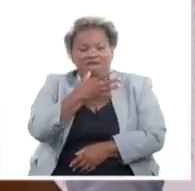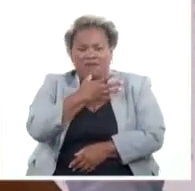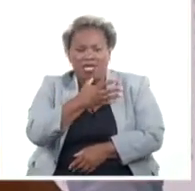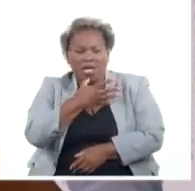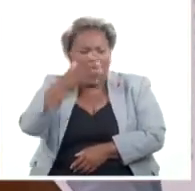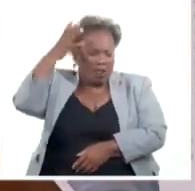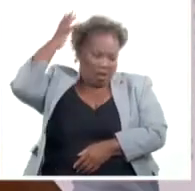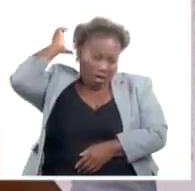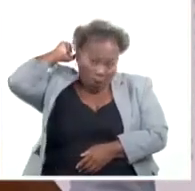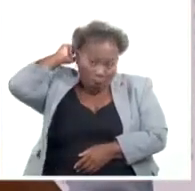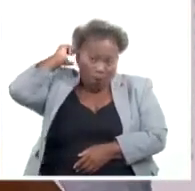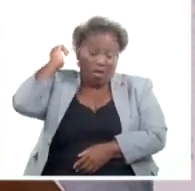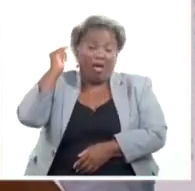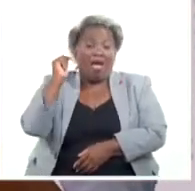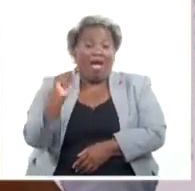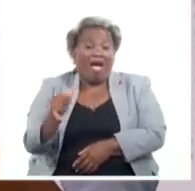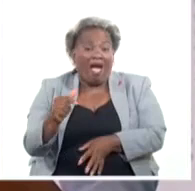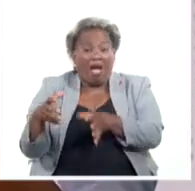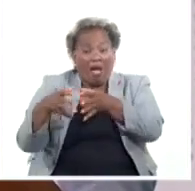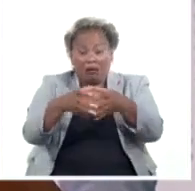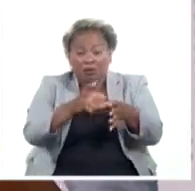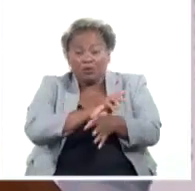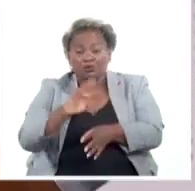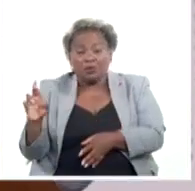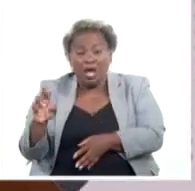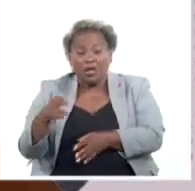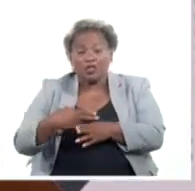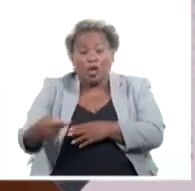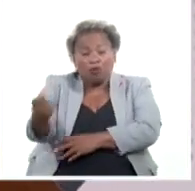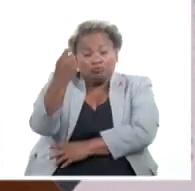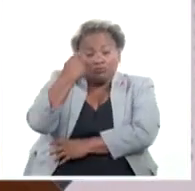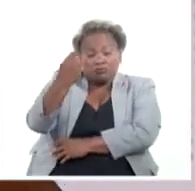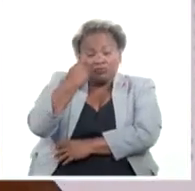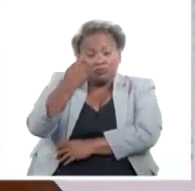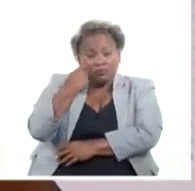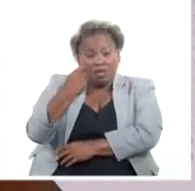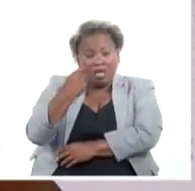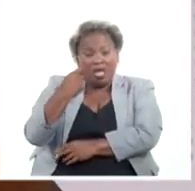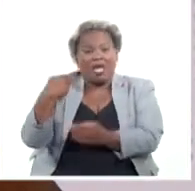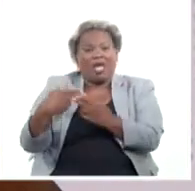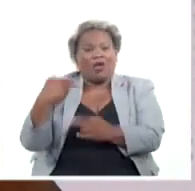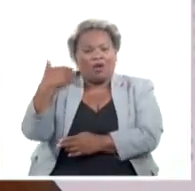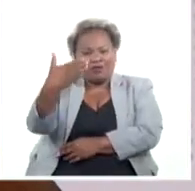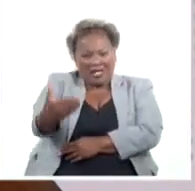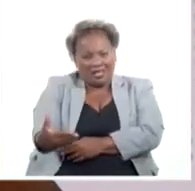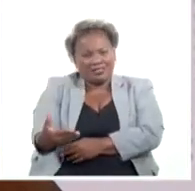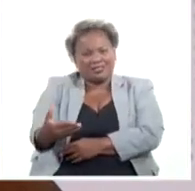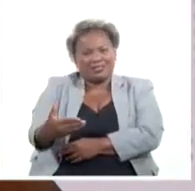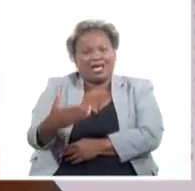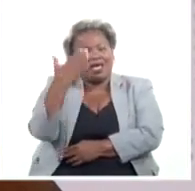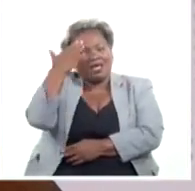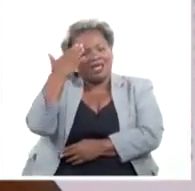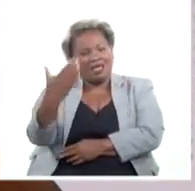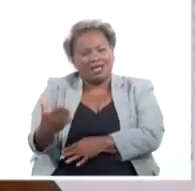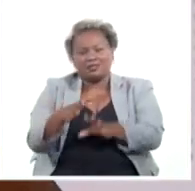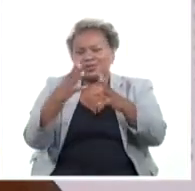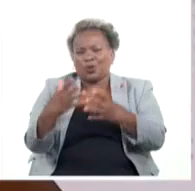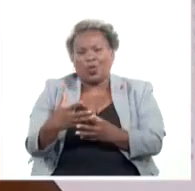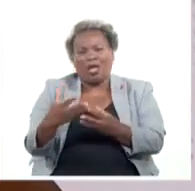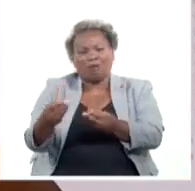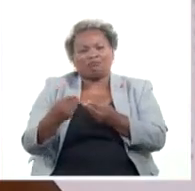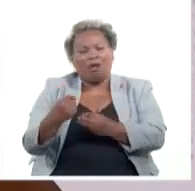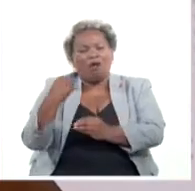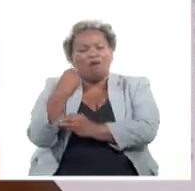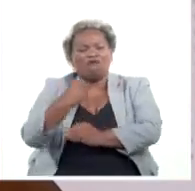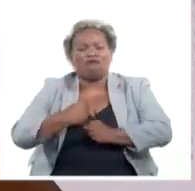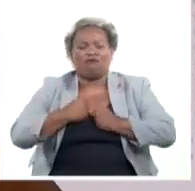Raúl y a la generación histórica que nos educaron en el optimismo frente a las adversidades. Gracias por toda la fuerza de